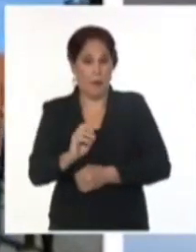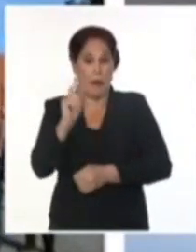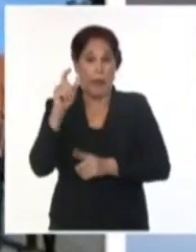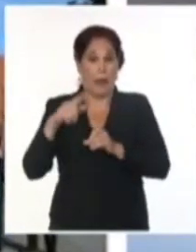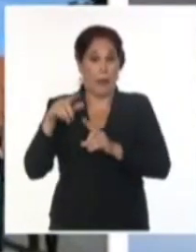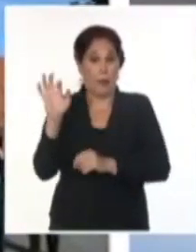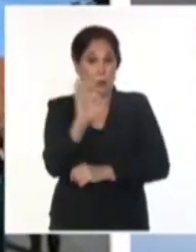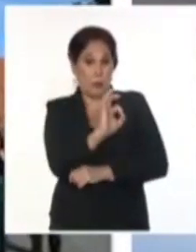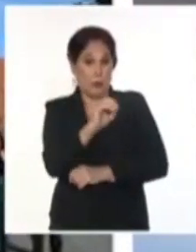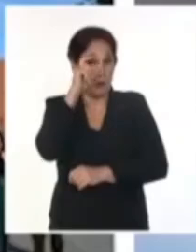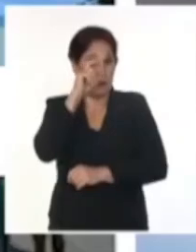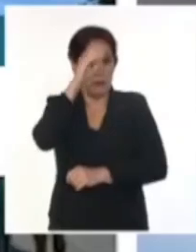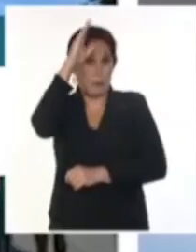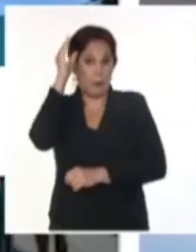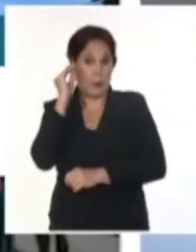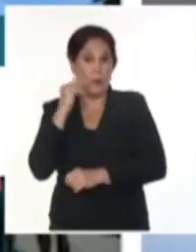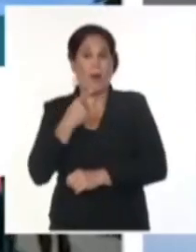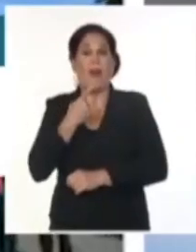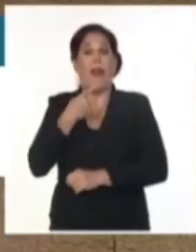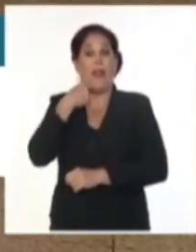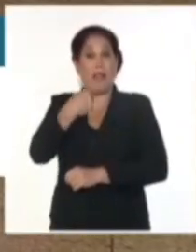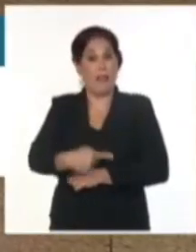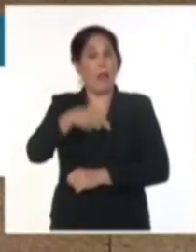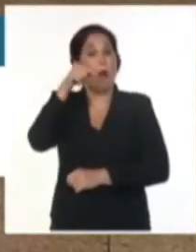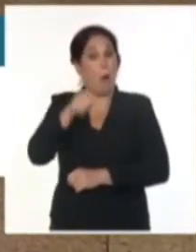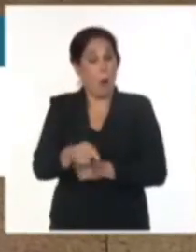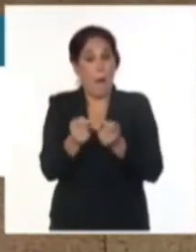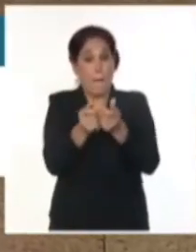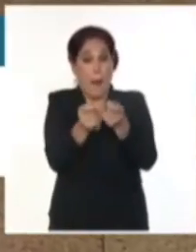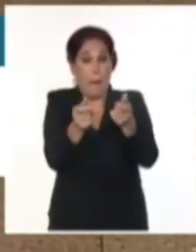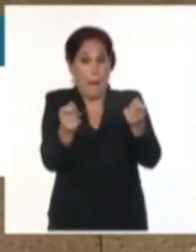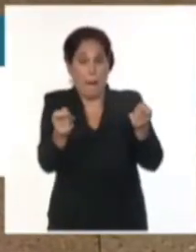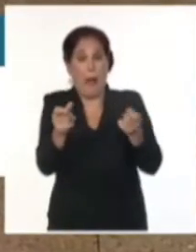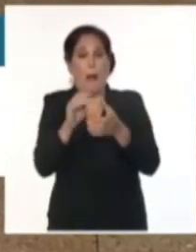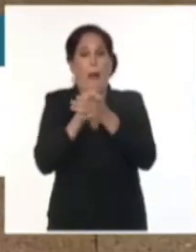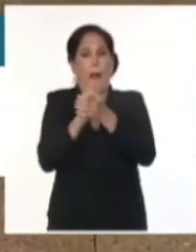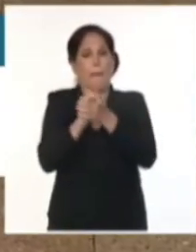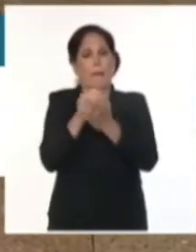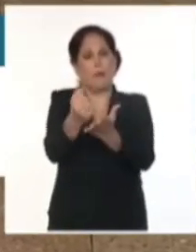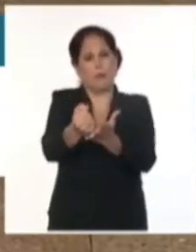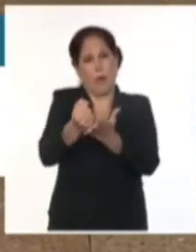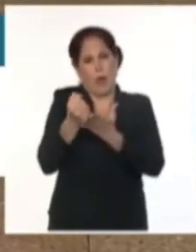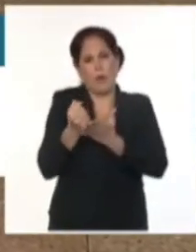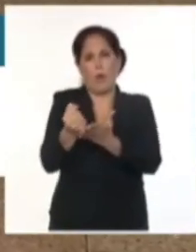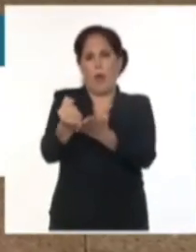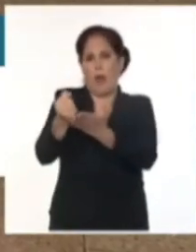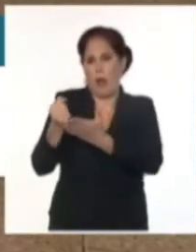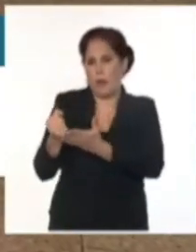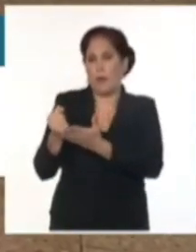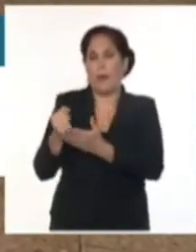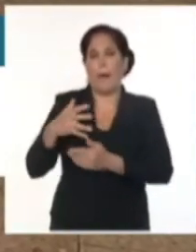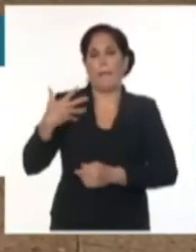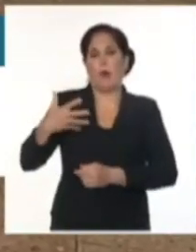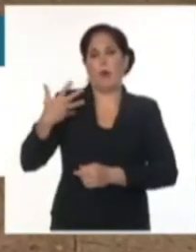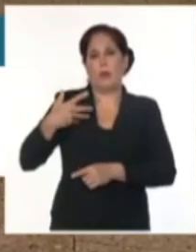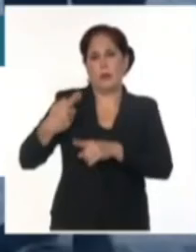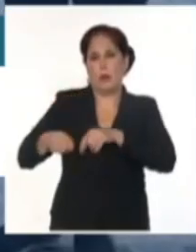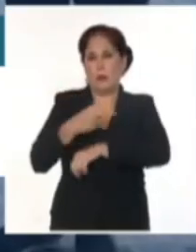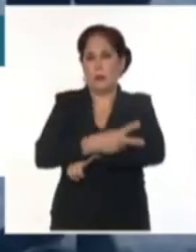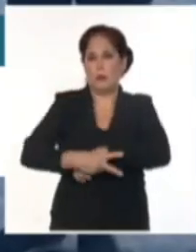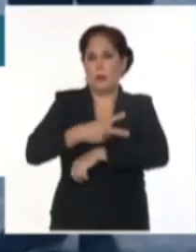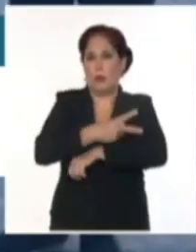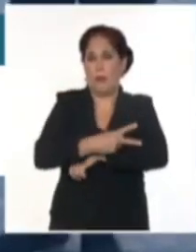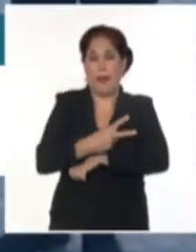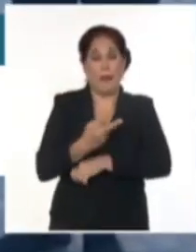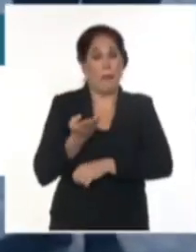X, el canciller cubano dijo que hoy se multiplican las voces de amigos solidarios y connacionales residentes en el exterior, demandando el